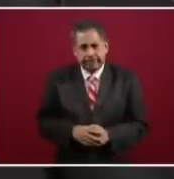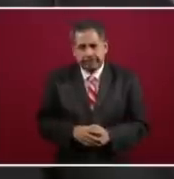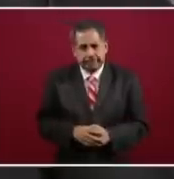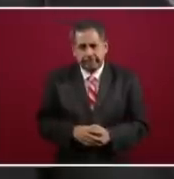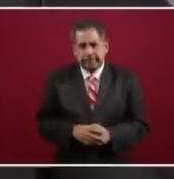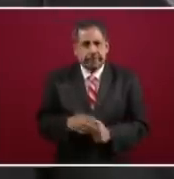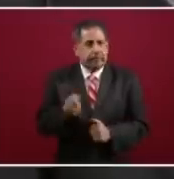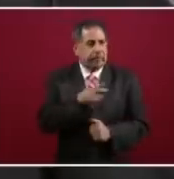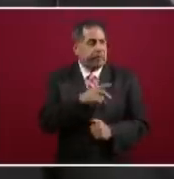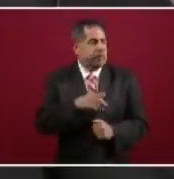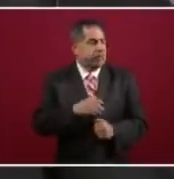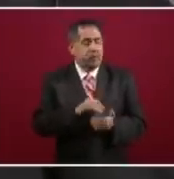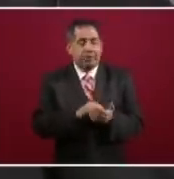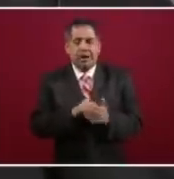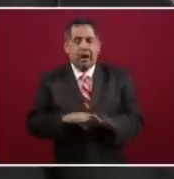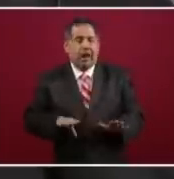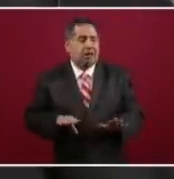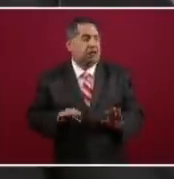de las actitudes